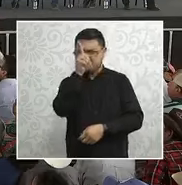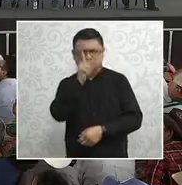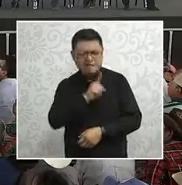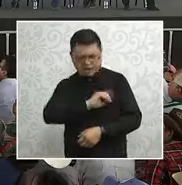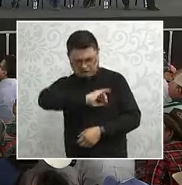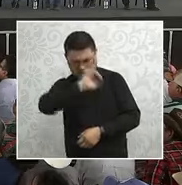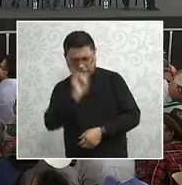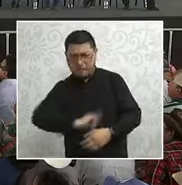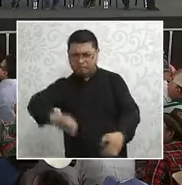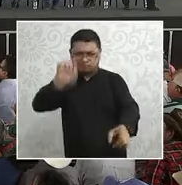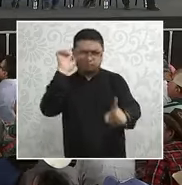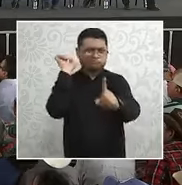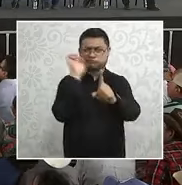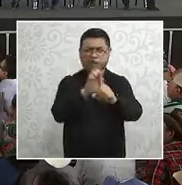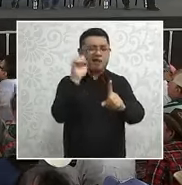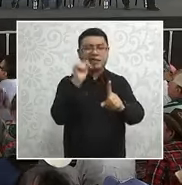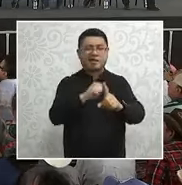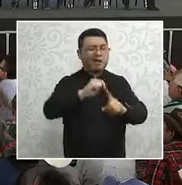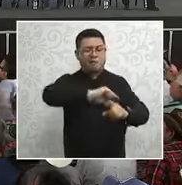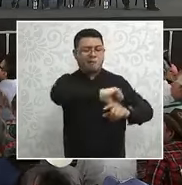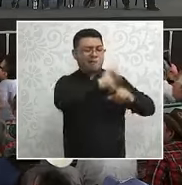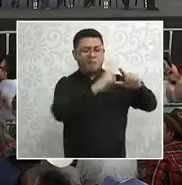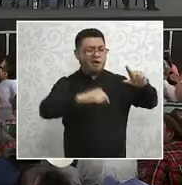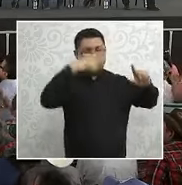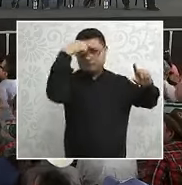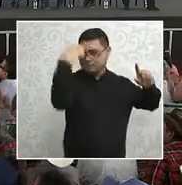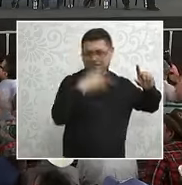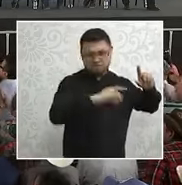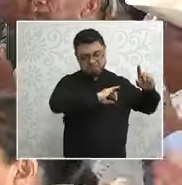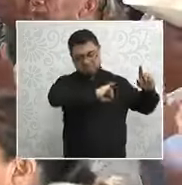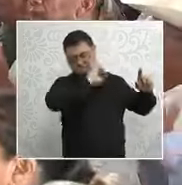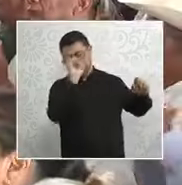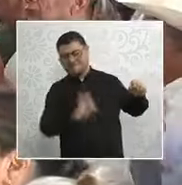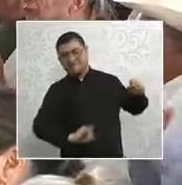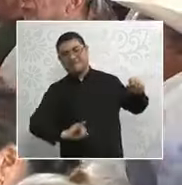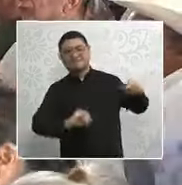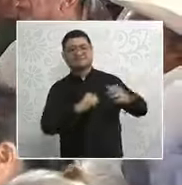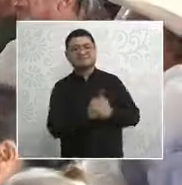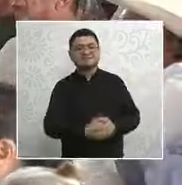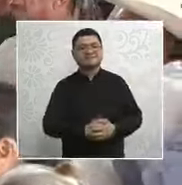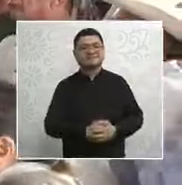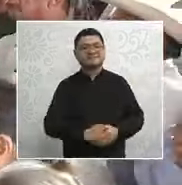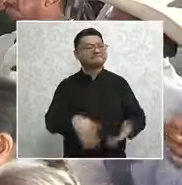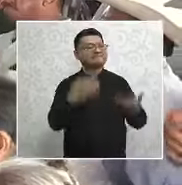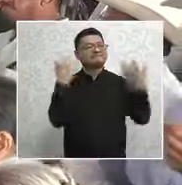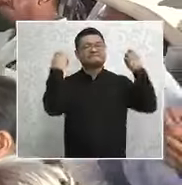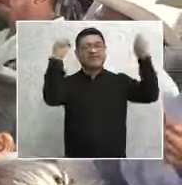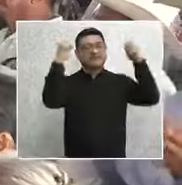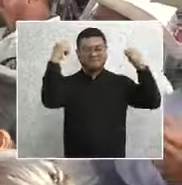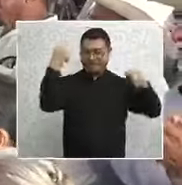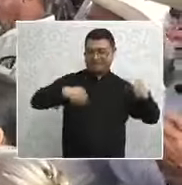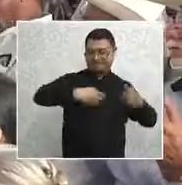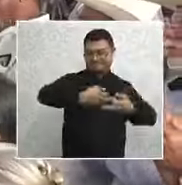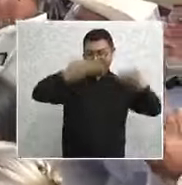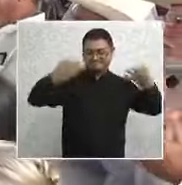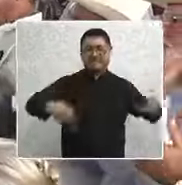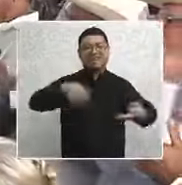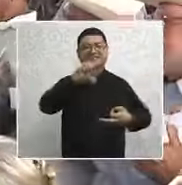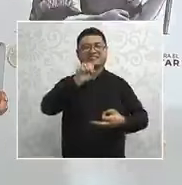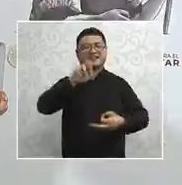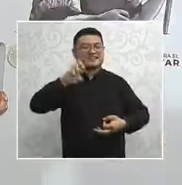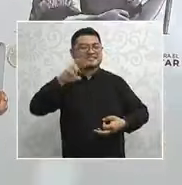nunca vamos a traicionar al pueblo de Campeche ni al pueblo de México que viv Escárcega que